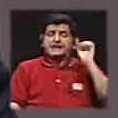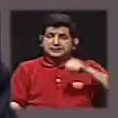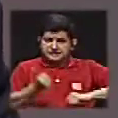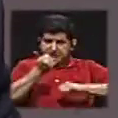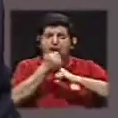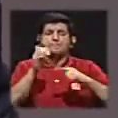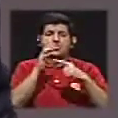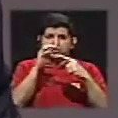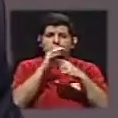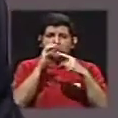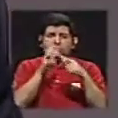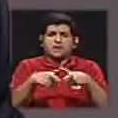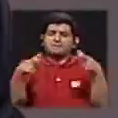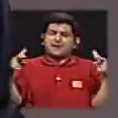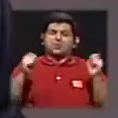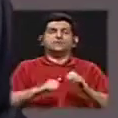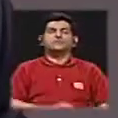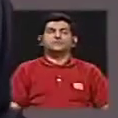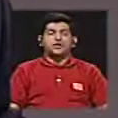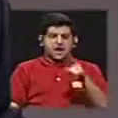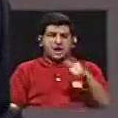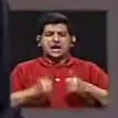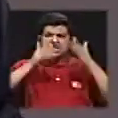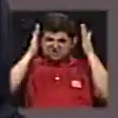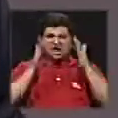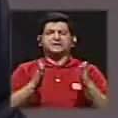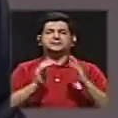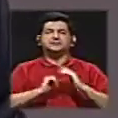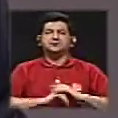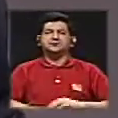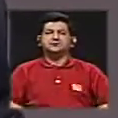respaldo popular masivo. Él llegó a la candidatura